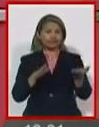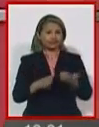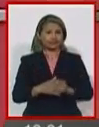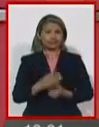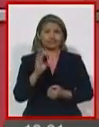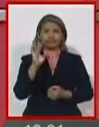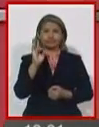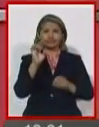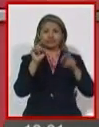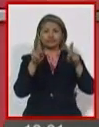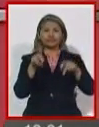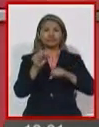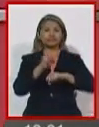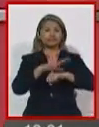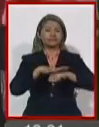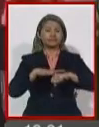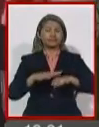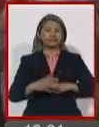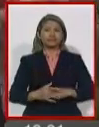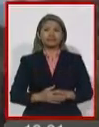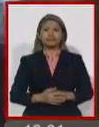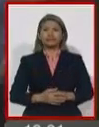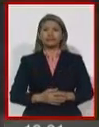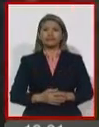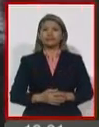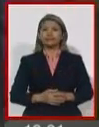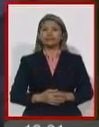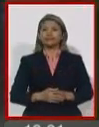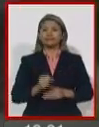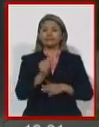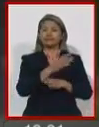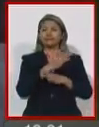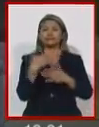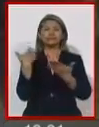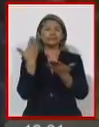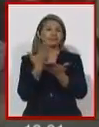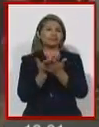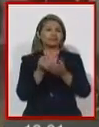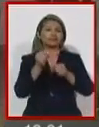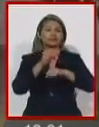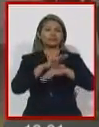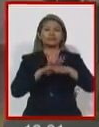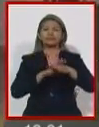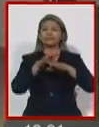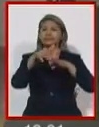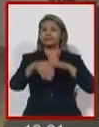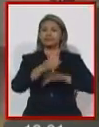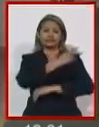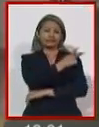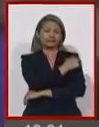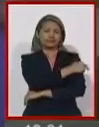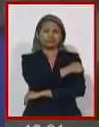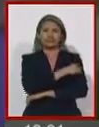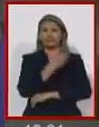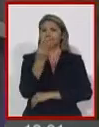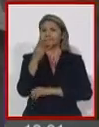falleció y 7 heridas. En varias ambulancias llegaron los heridos del embarrancamiento al hospital